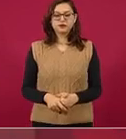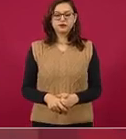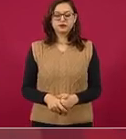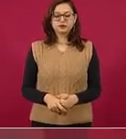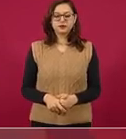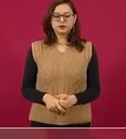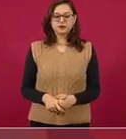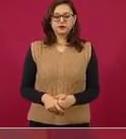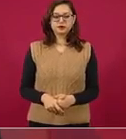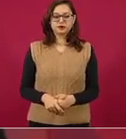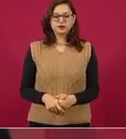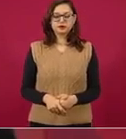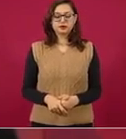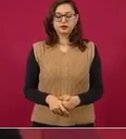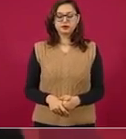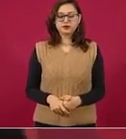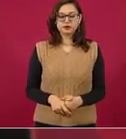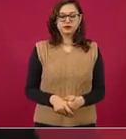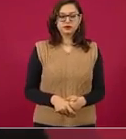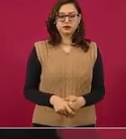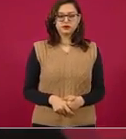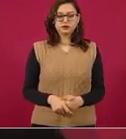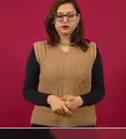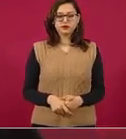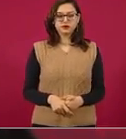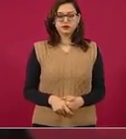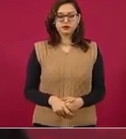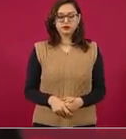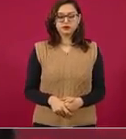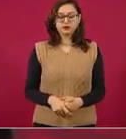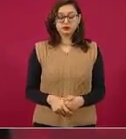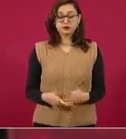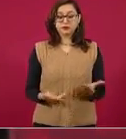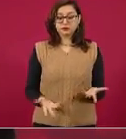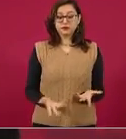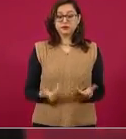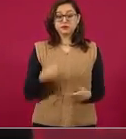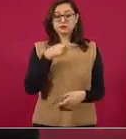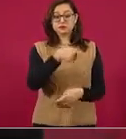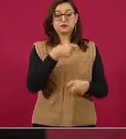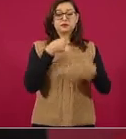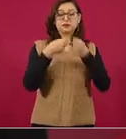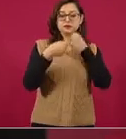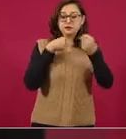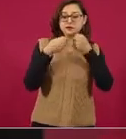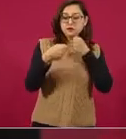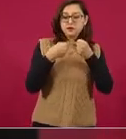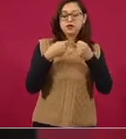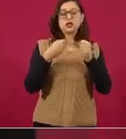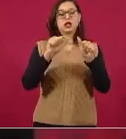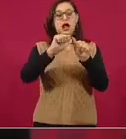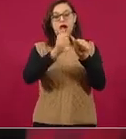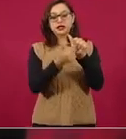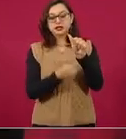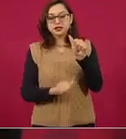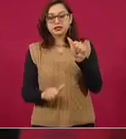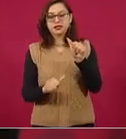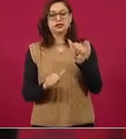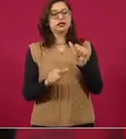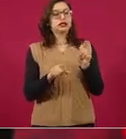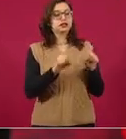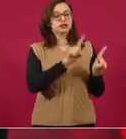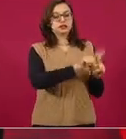los periodistas o artistas que en aquel entonces ya